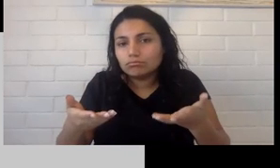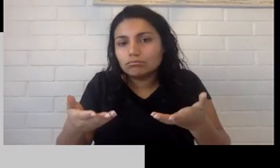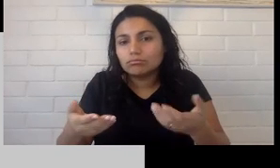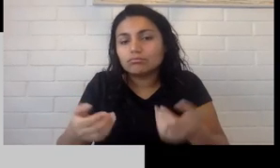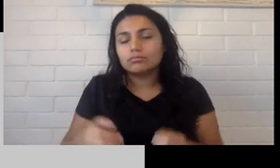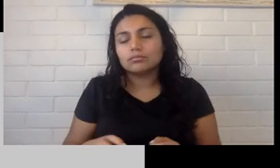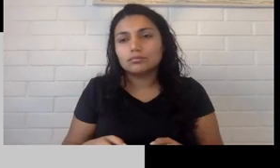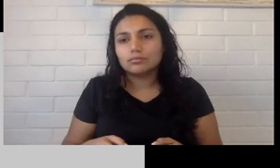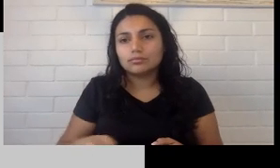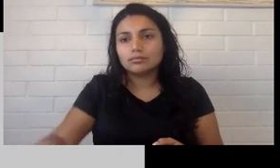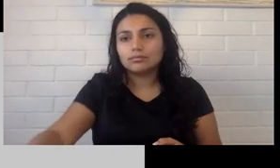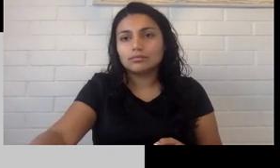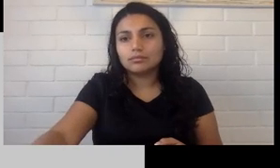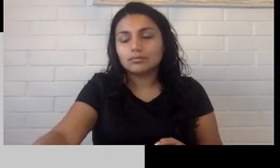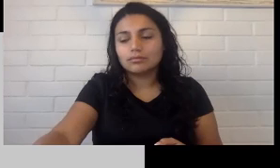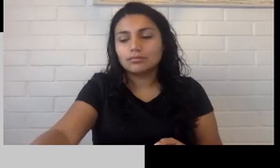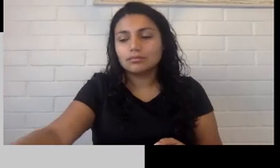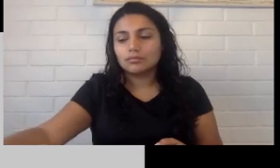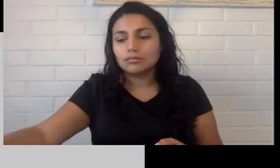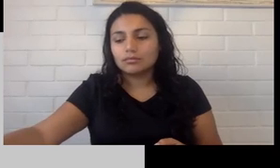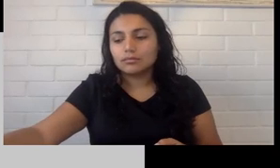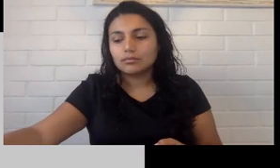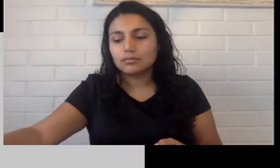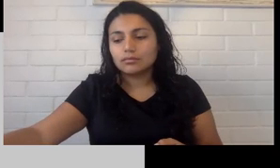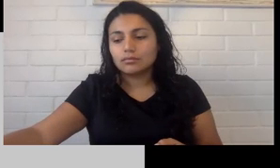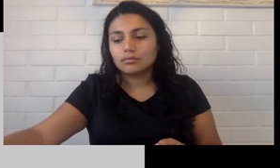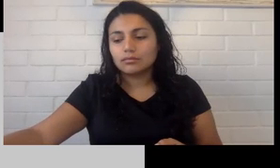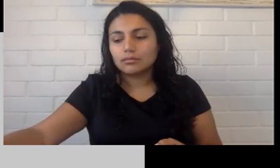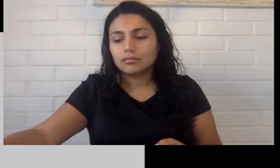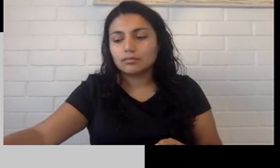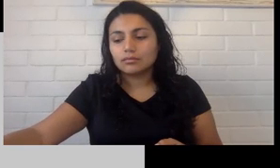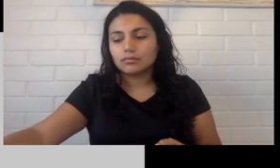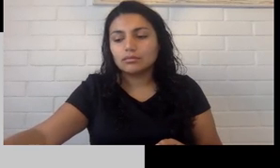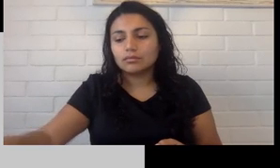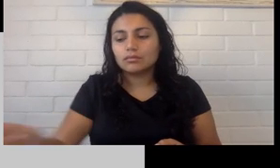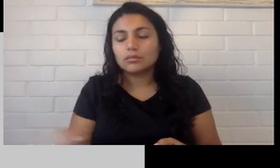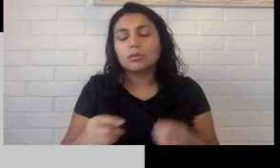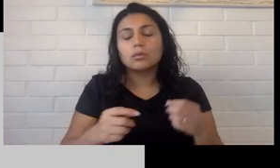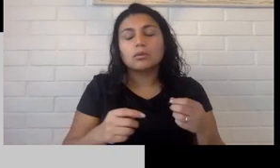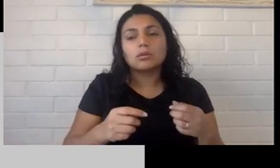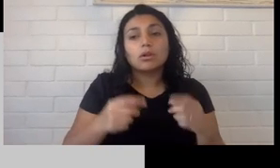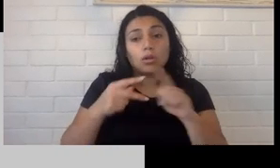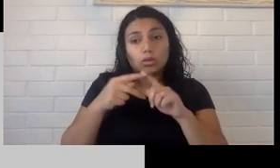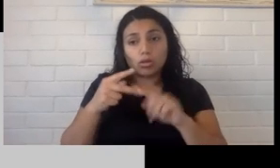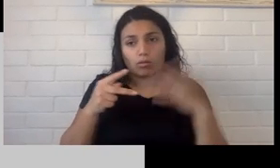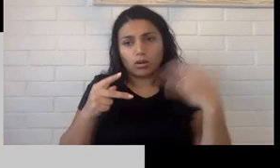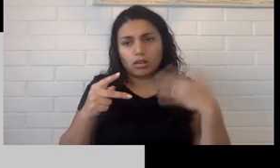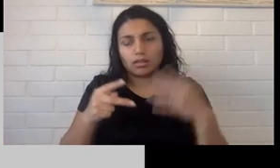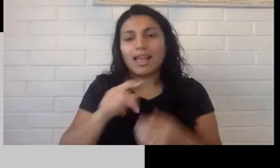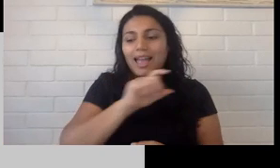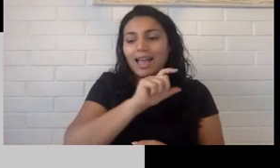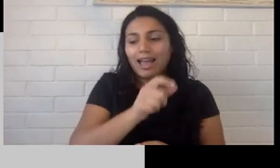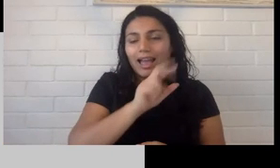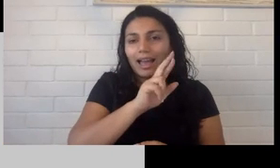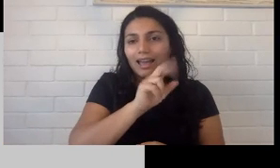dos grandes factores. Uno que hemos mencionado previamente es el gradiente de concentración,